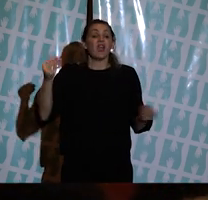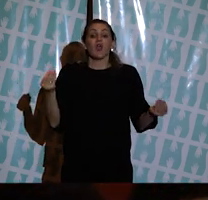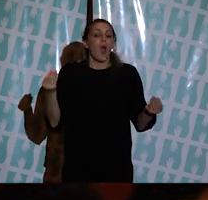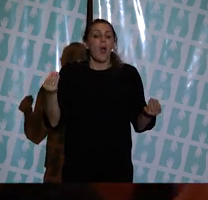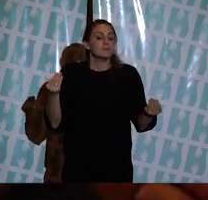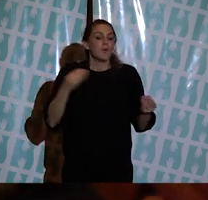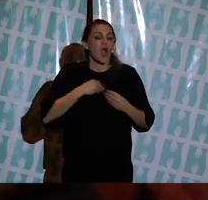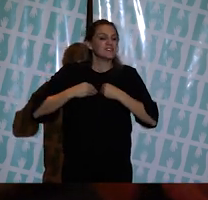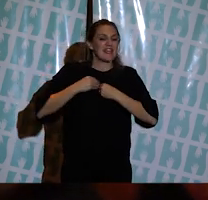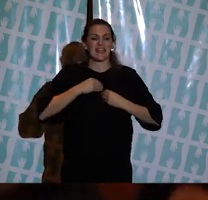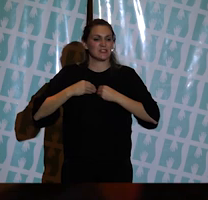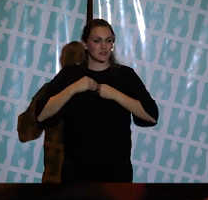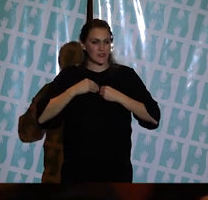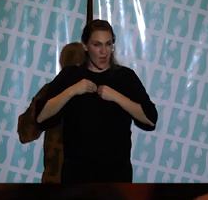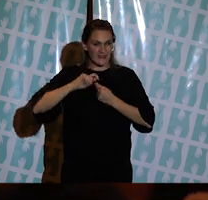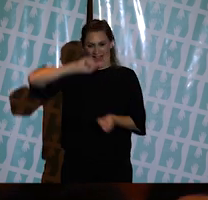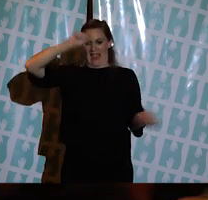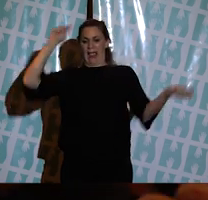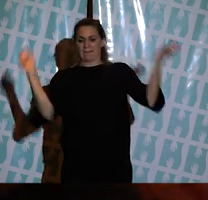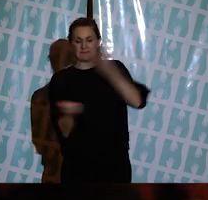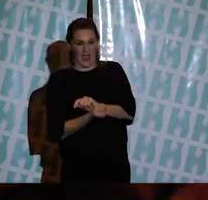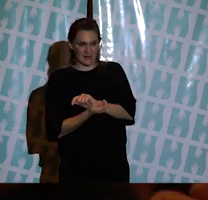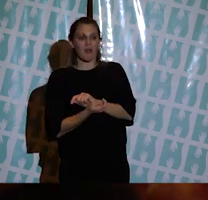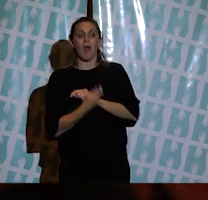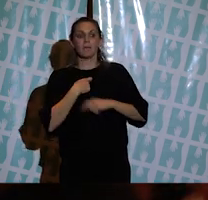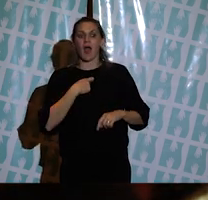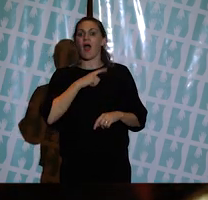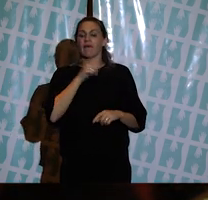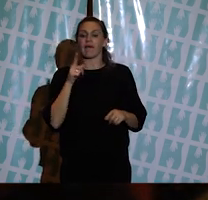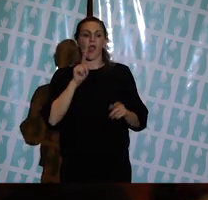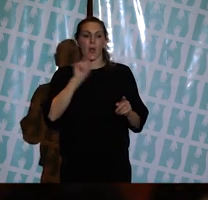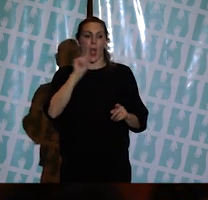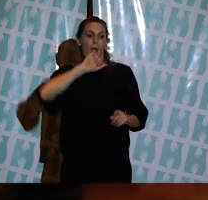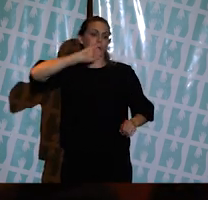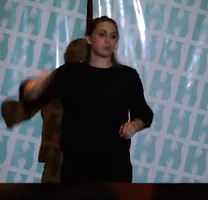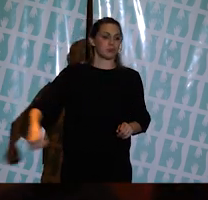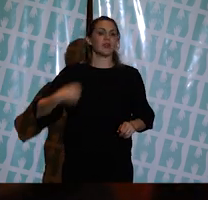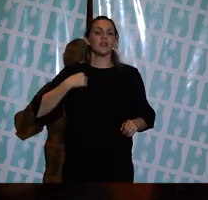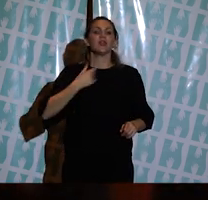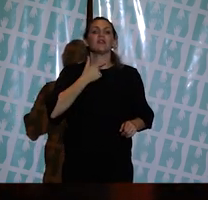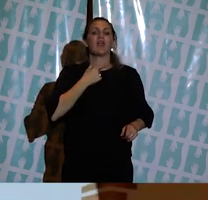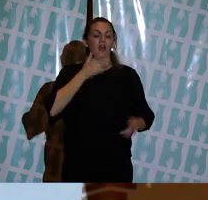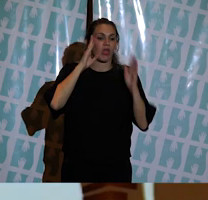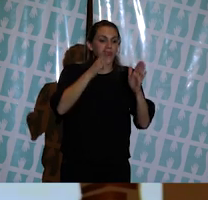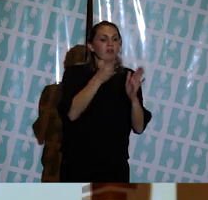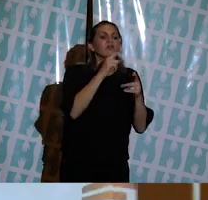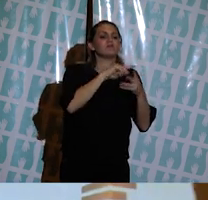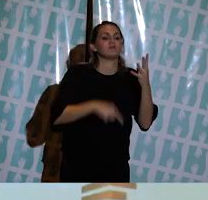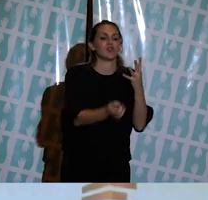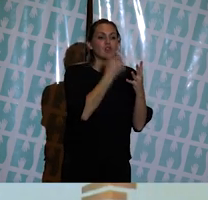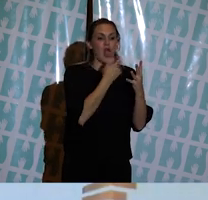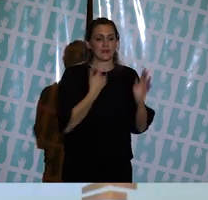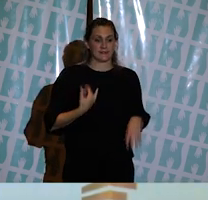sensaciones, transferirle esas sensaciones para que no tenga que reemplazarlas por las drogas. Por supuesto que